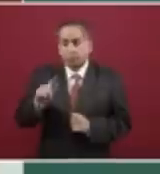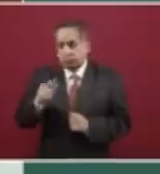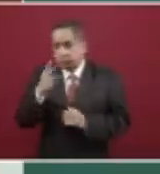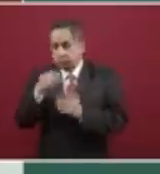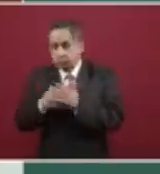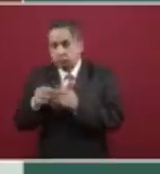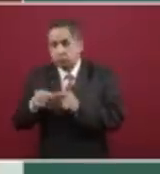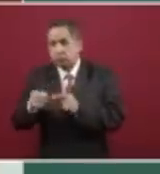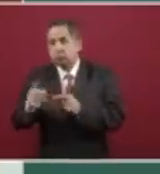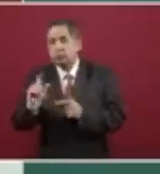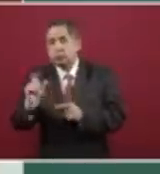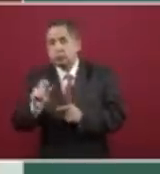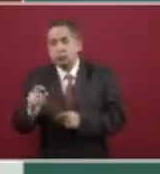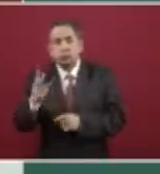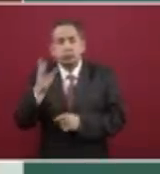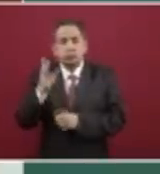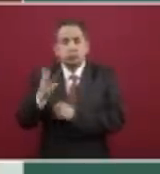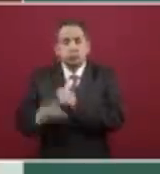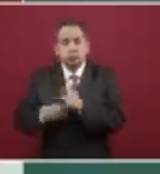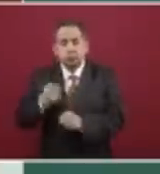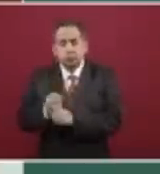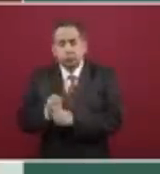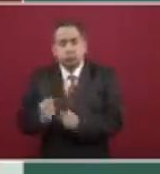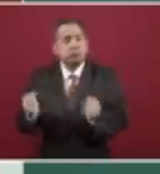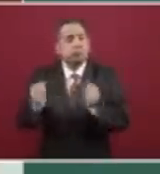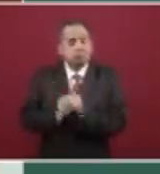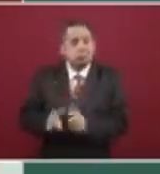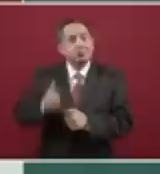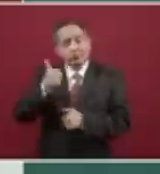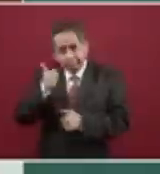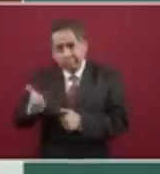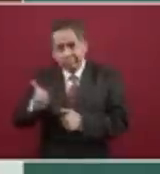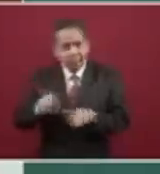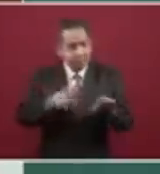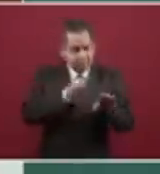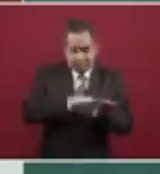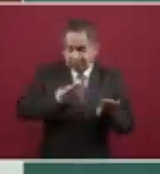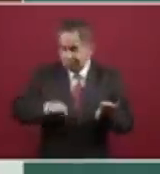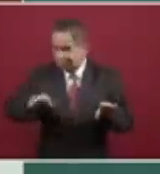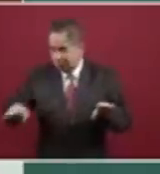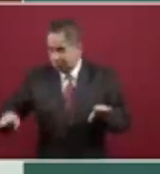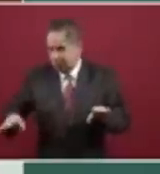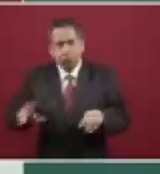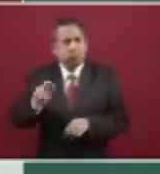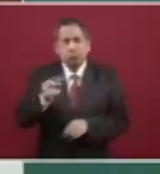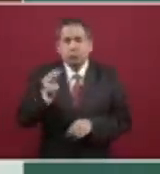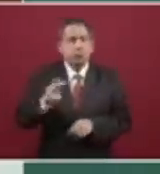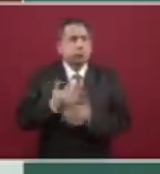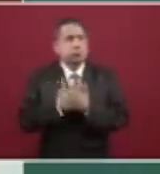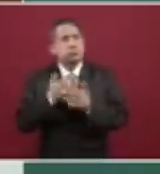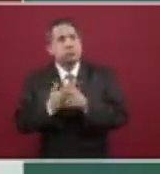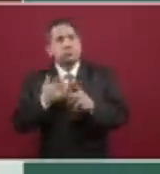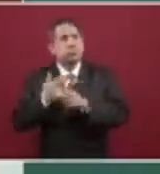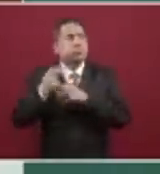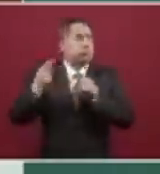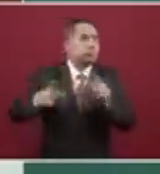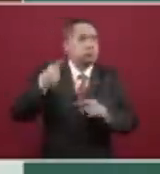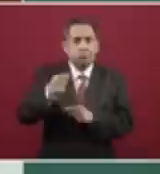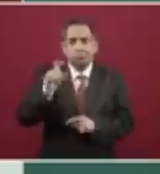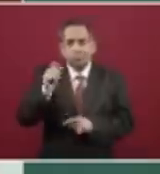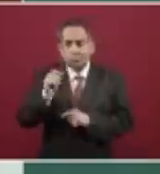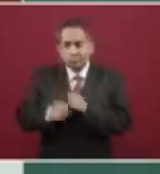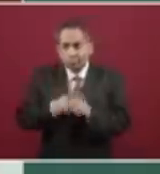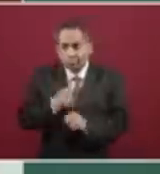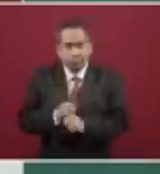tres años va a arrojar las seis pistas que se requieren no hay que esperar los 20 años tenían otro proyecto y este proyecto